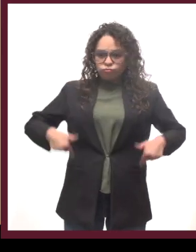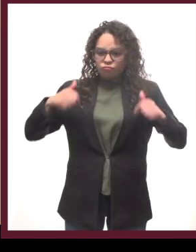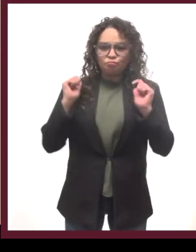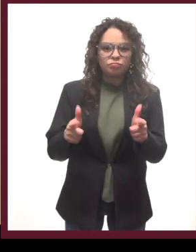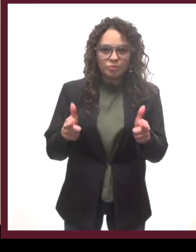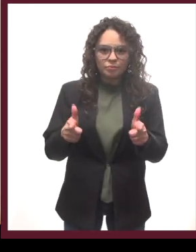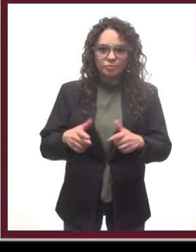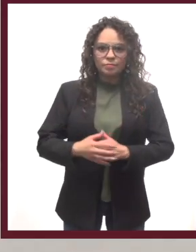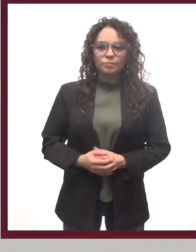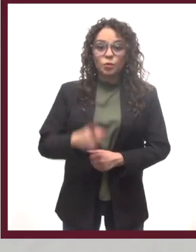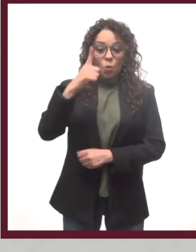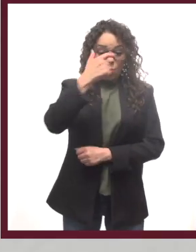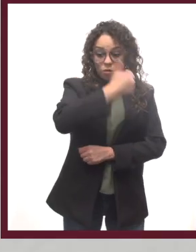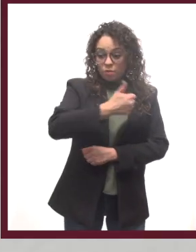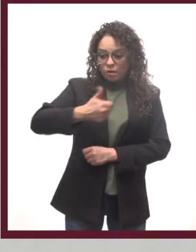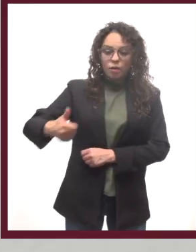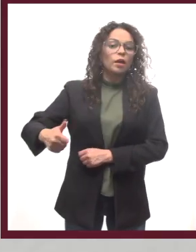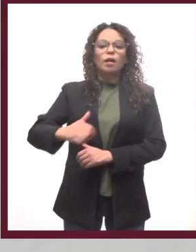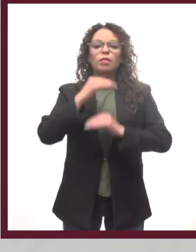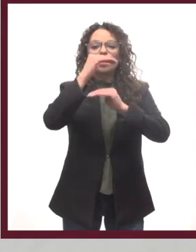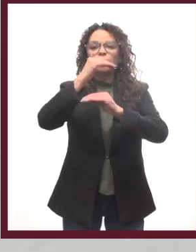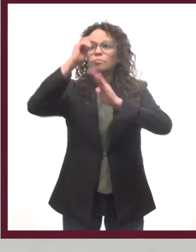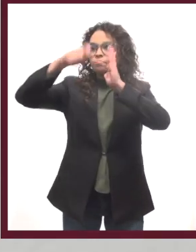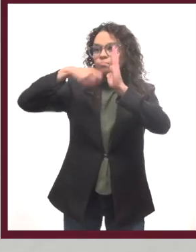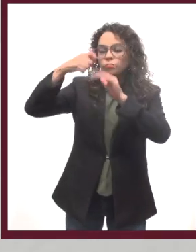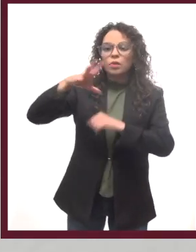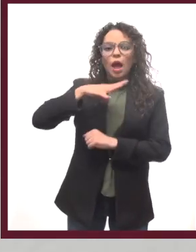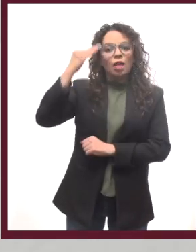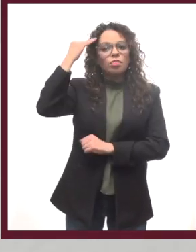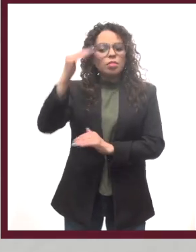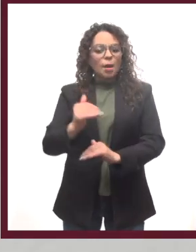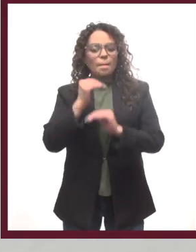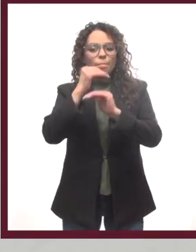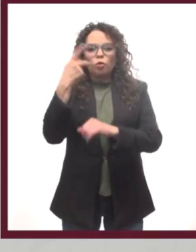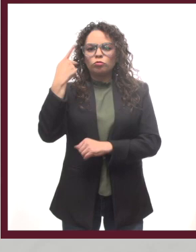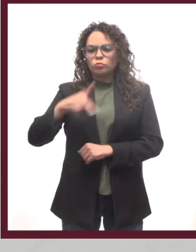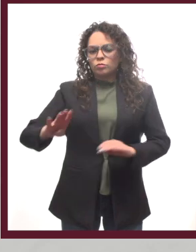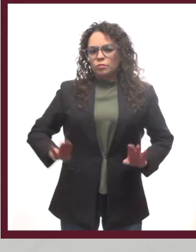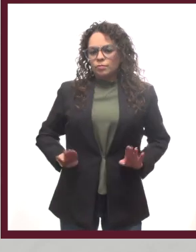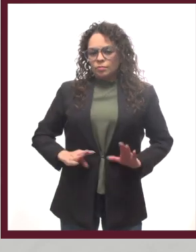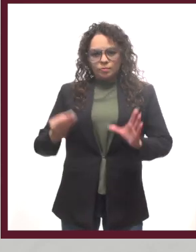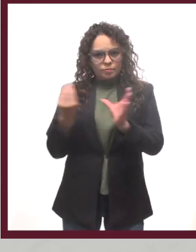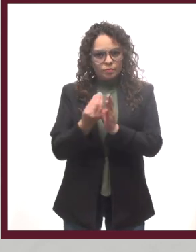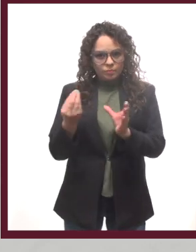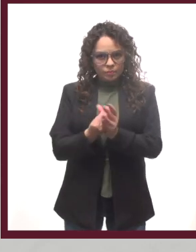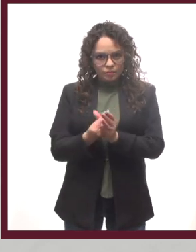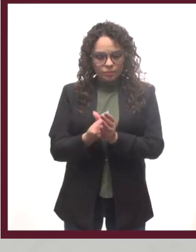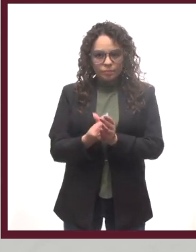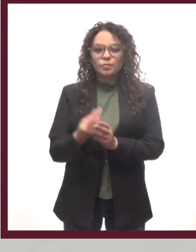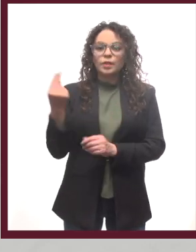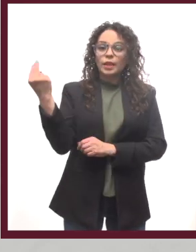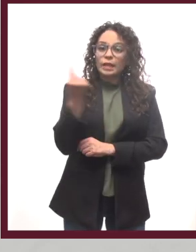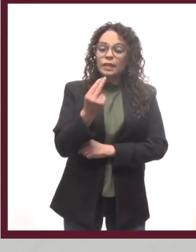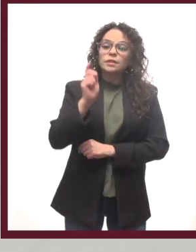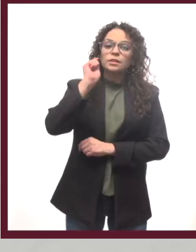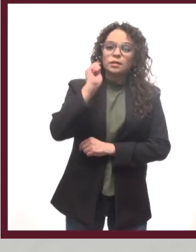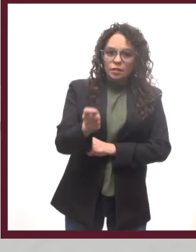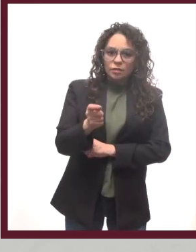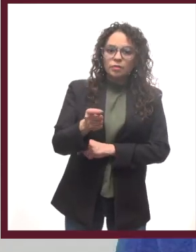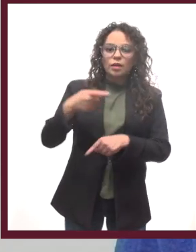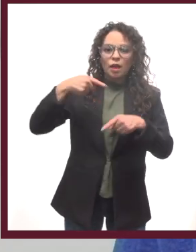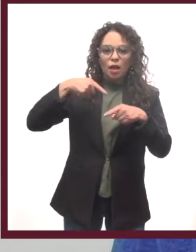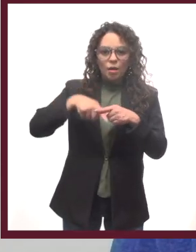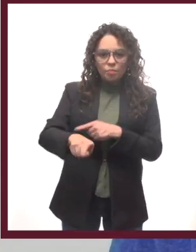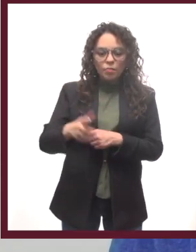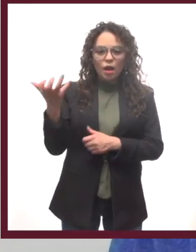reaccione. Cada toma tiene un tiempo que constituye su sentido profundo y propio, y que hay que sacar de la materia,